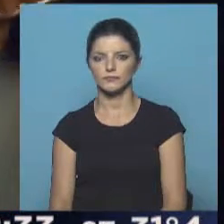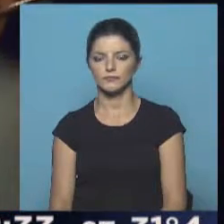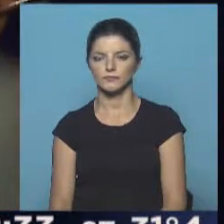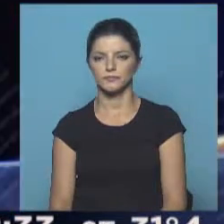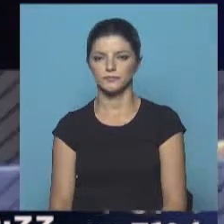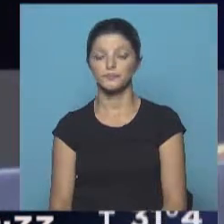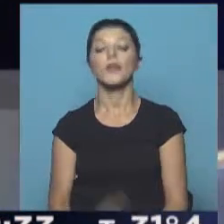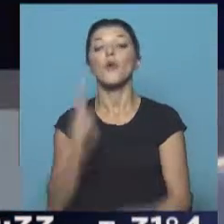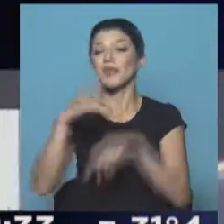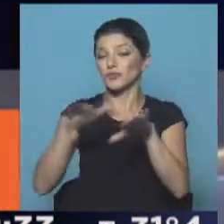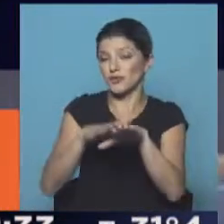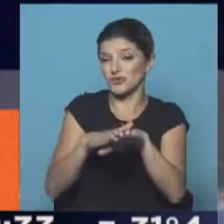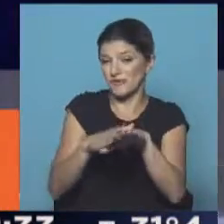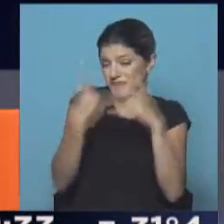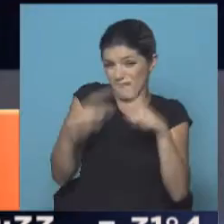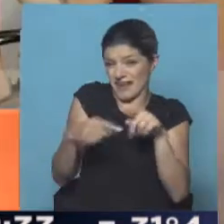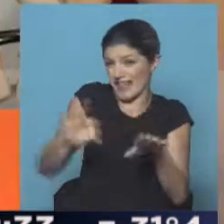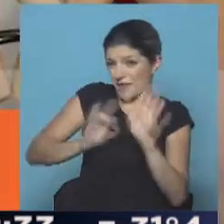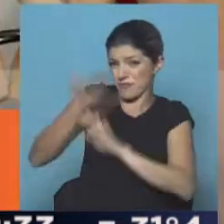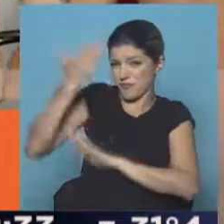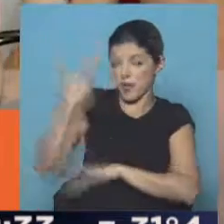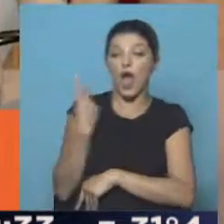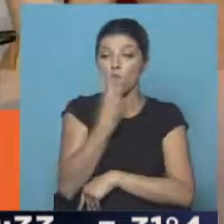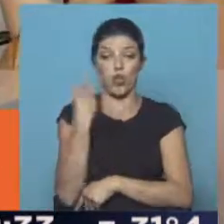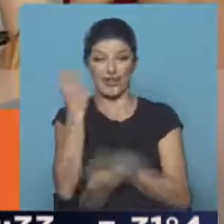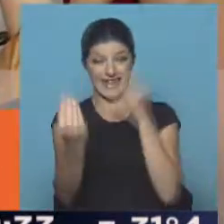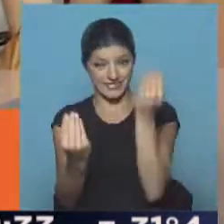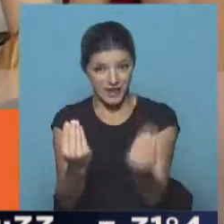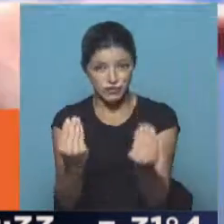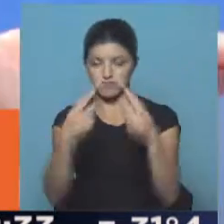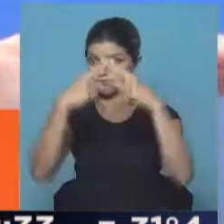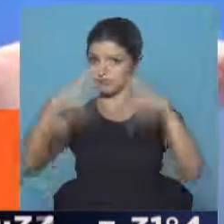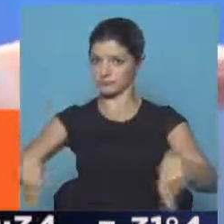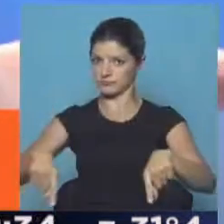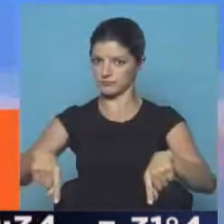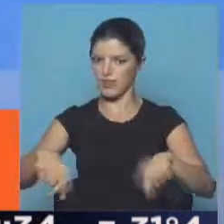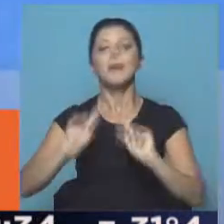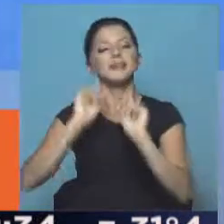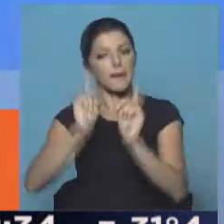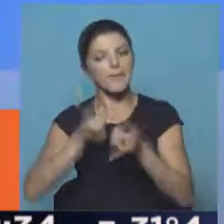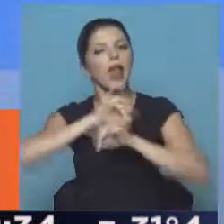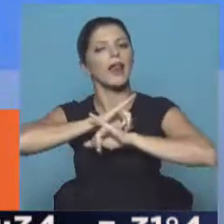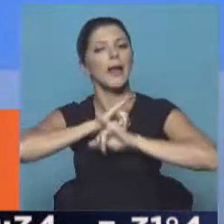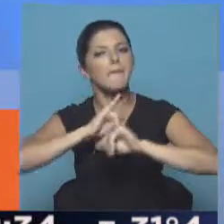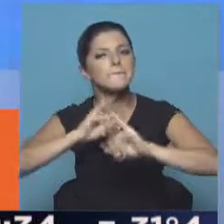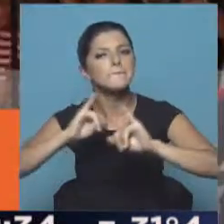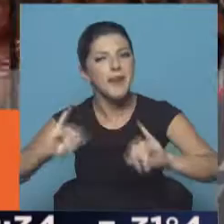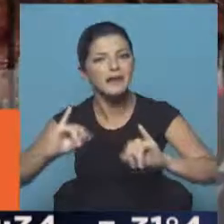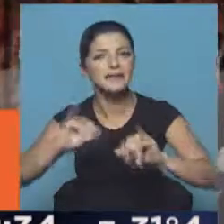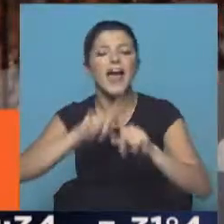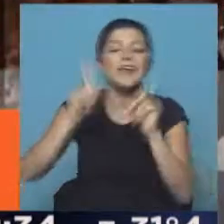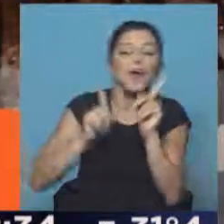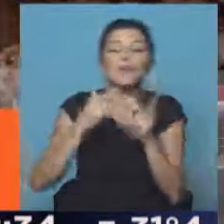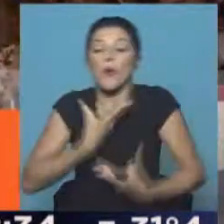En un escenario sin antecedentes, con dos candidatos aparentemente bien diferenciados y campañas presidenciales que apelan al miedo por un